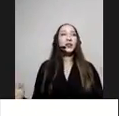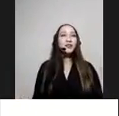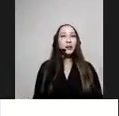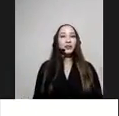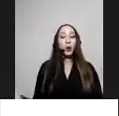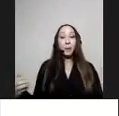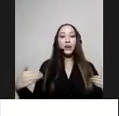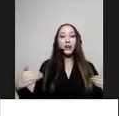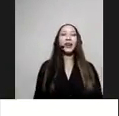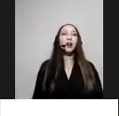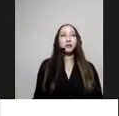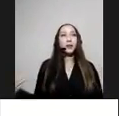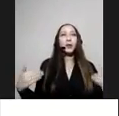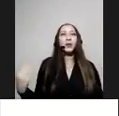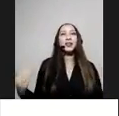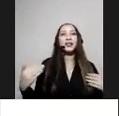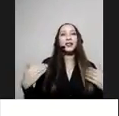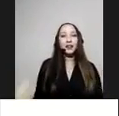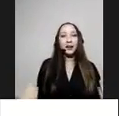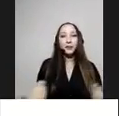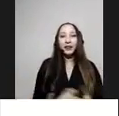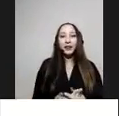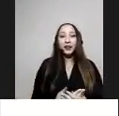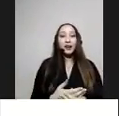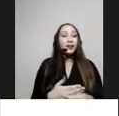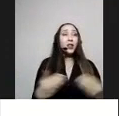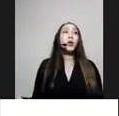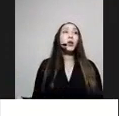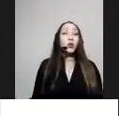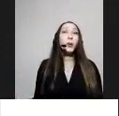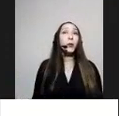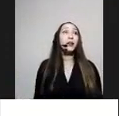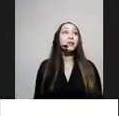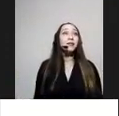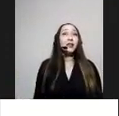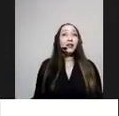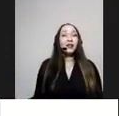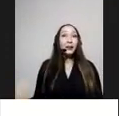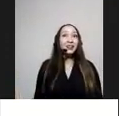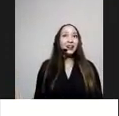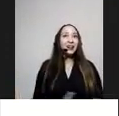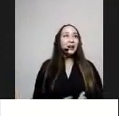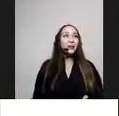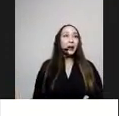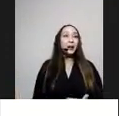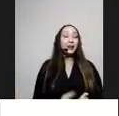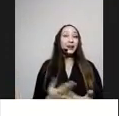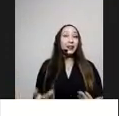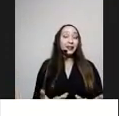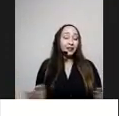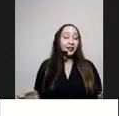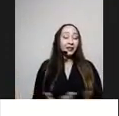toda la información, pero ¿qué hago? ¿Qué empiezo a hacer desde ya? Y desde hoy ustedes pueden empezar a